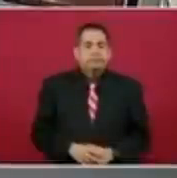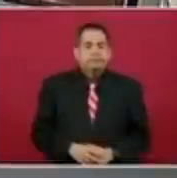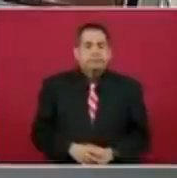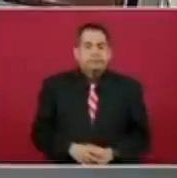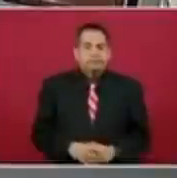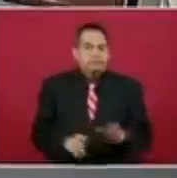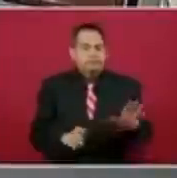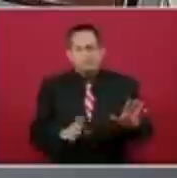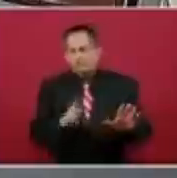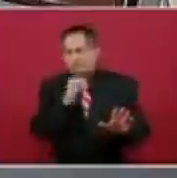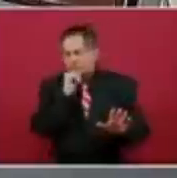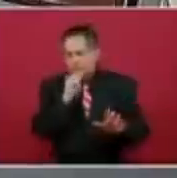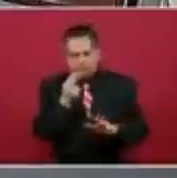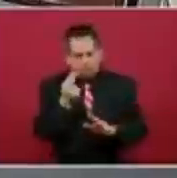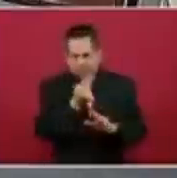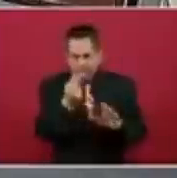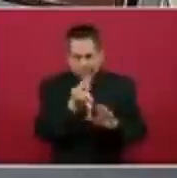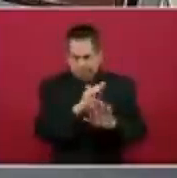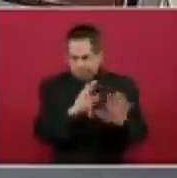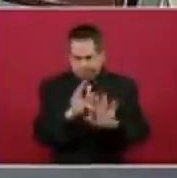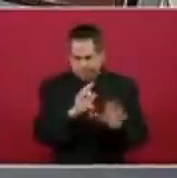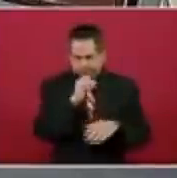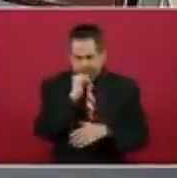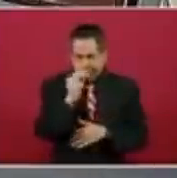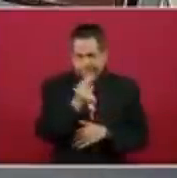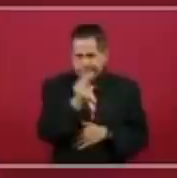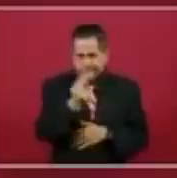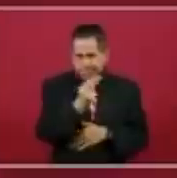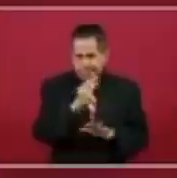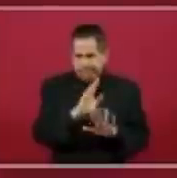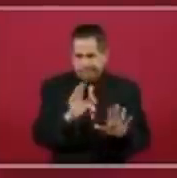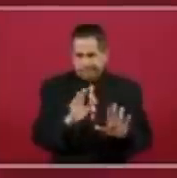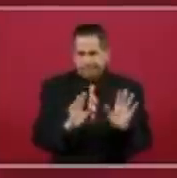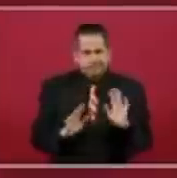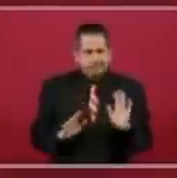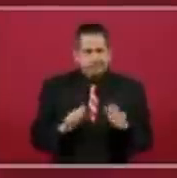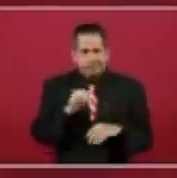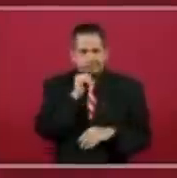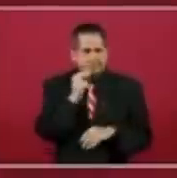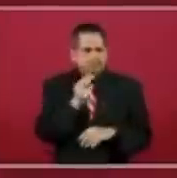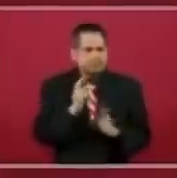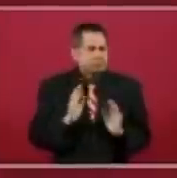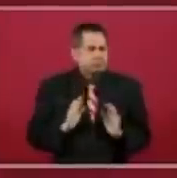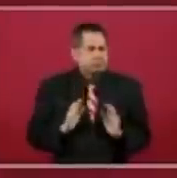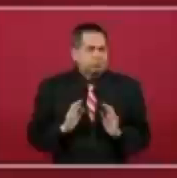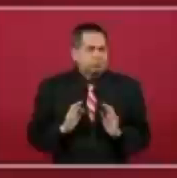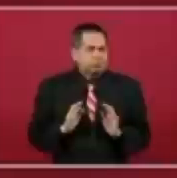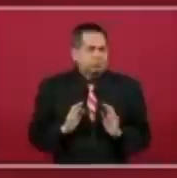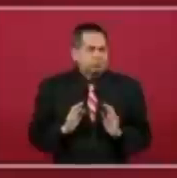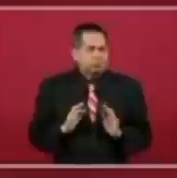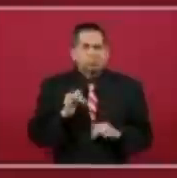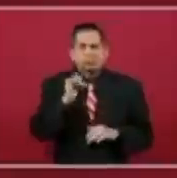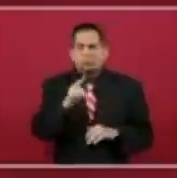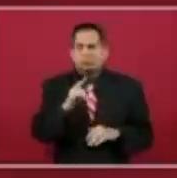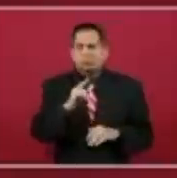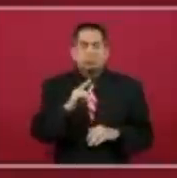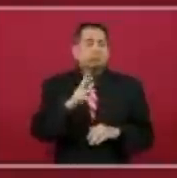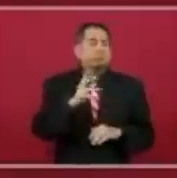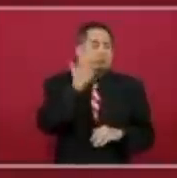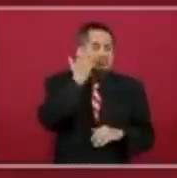No hace falta, no hace falta, no hace falta, y sería darles un